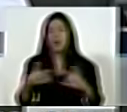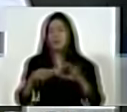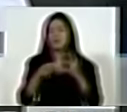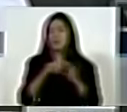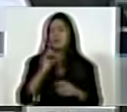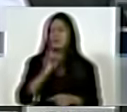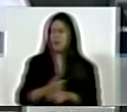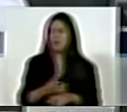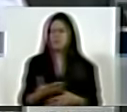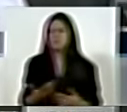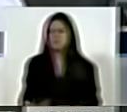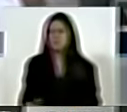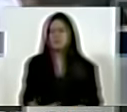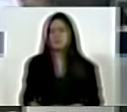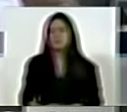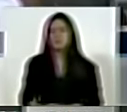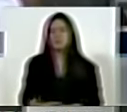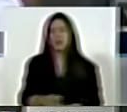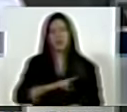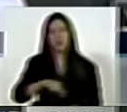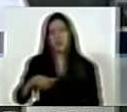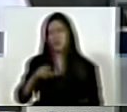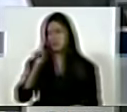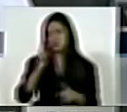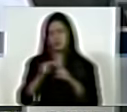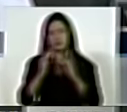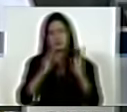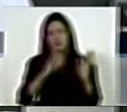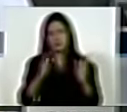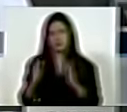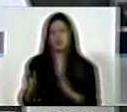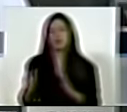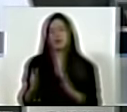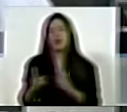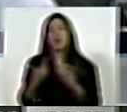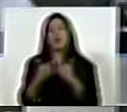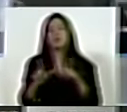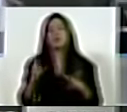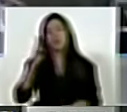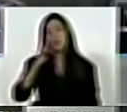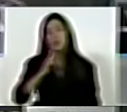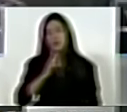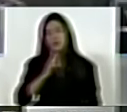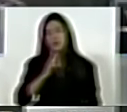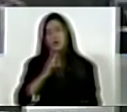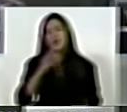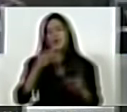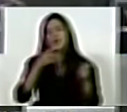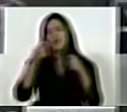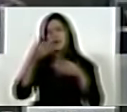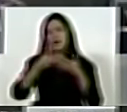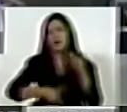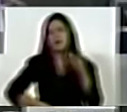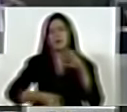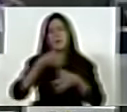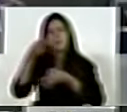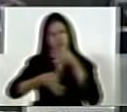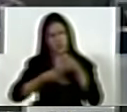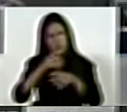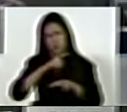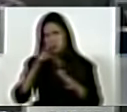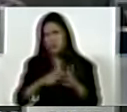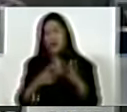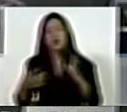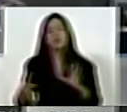ser nuestro norte. Nuestro libertador Simón Bolívar en la Carta de Jamaica señalaba muy bien